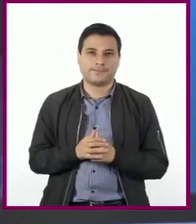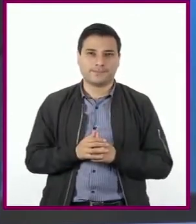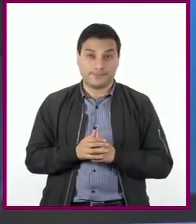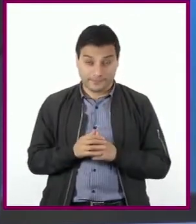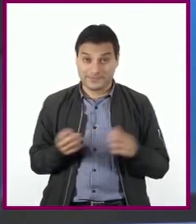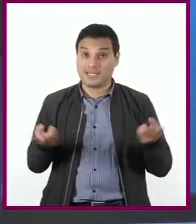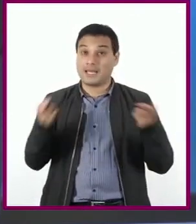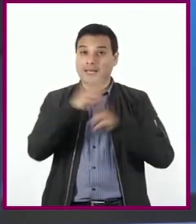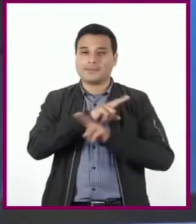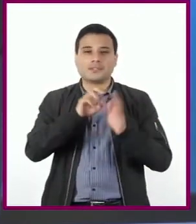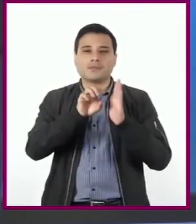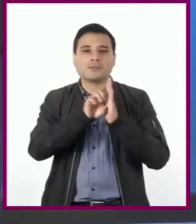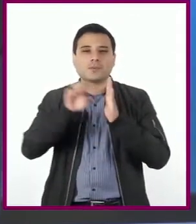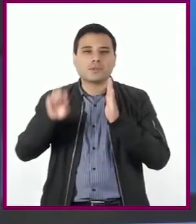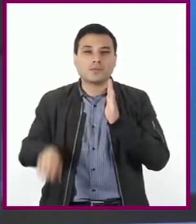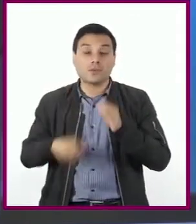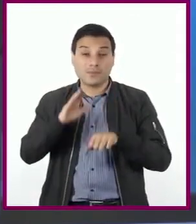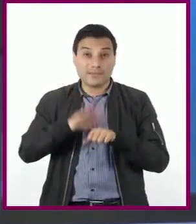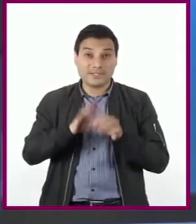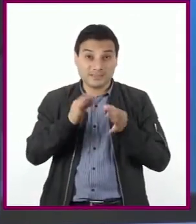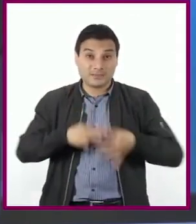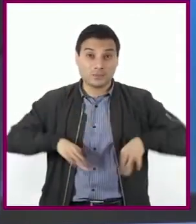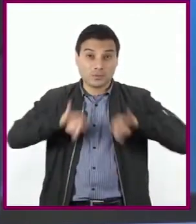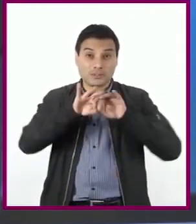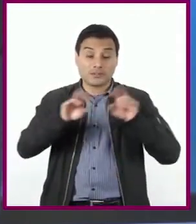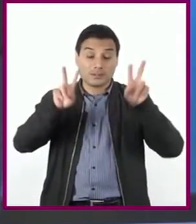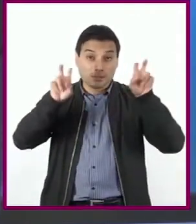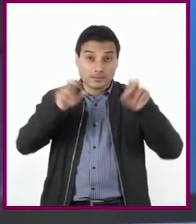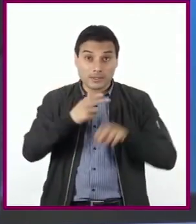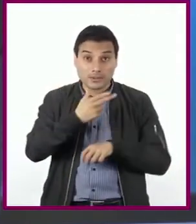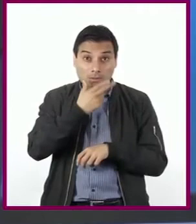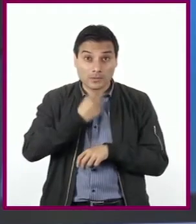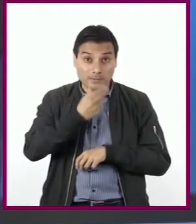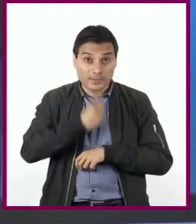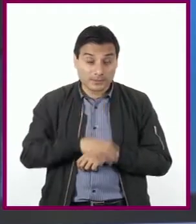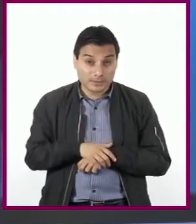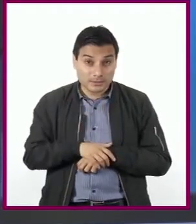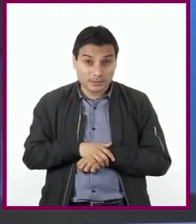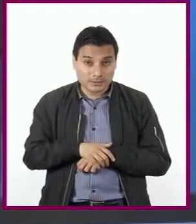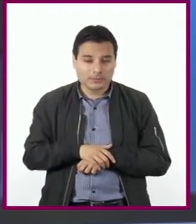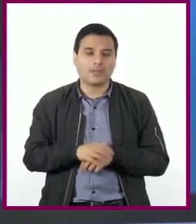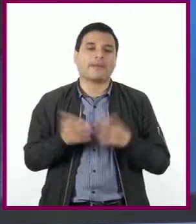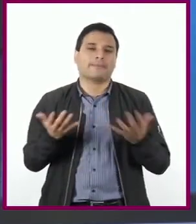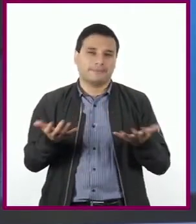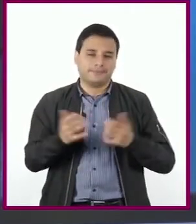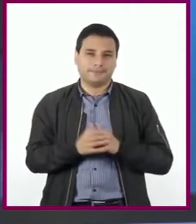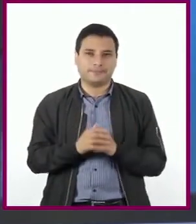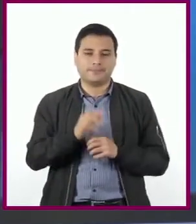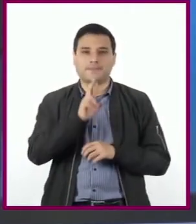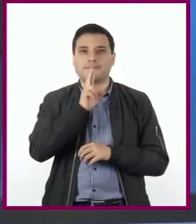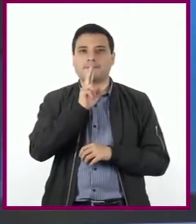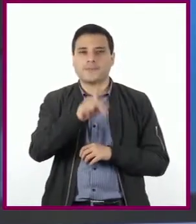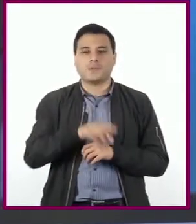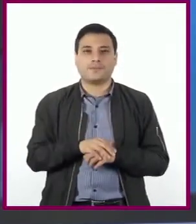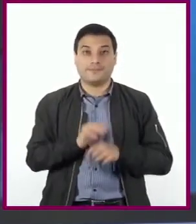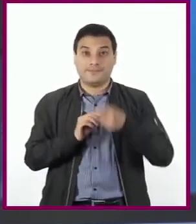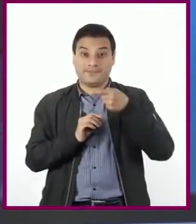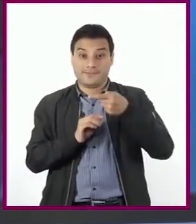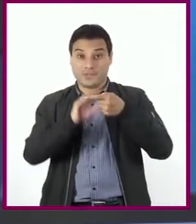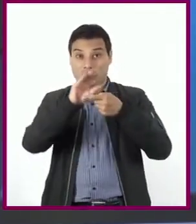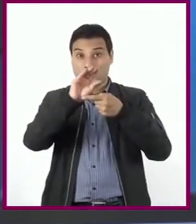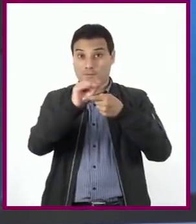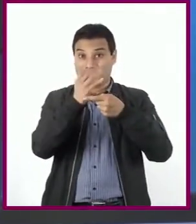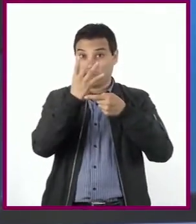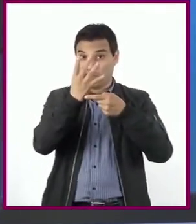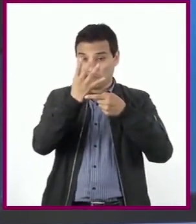el contrario, si queremos comparar la cantidad de varones con respecto a la cantidad de mujeres, colocamos el 94